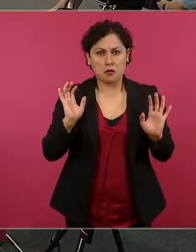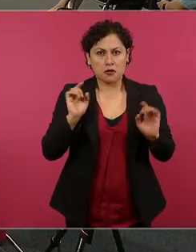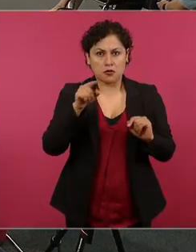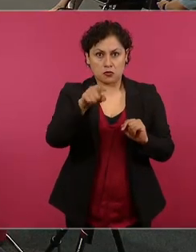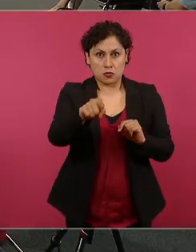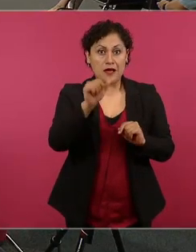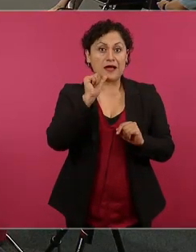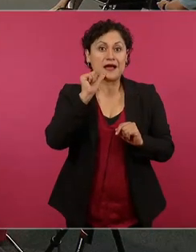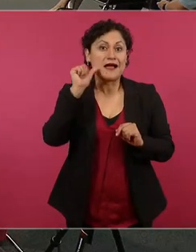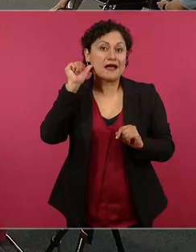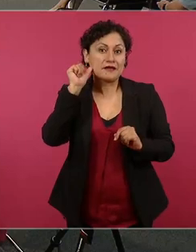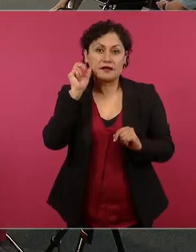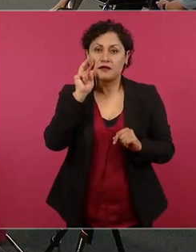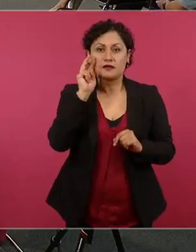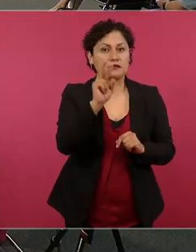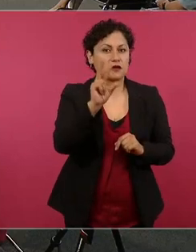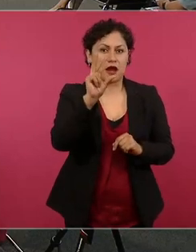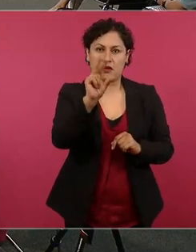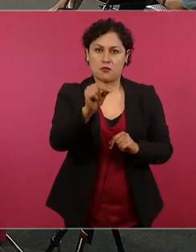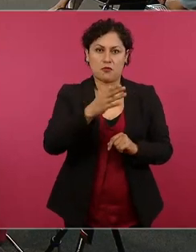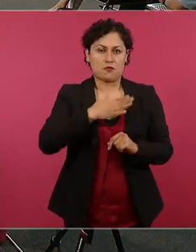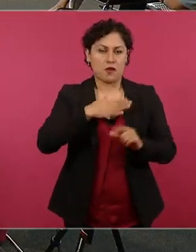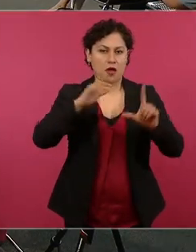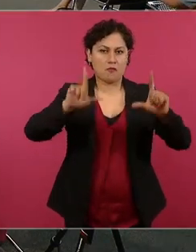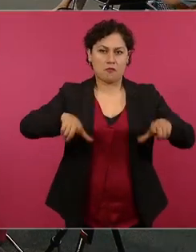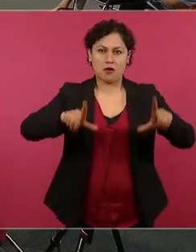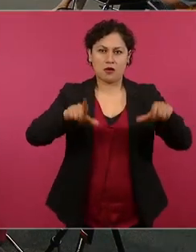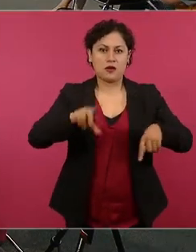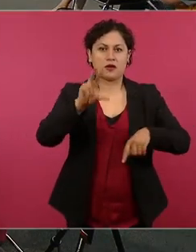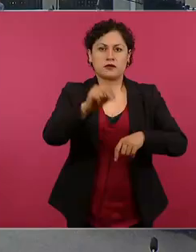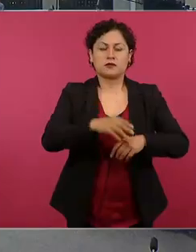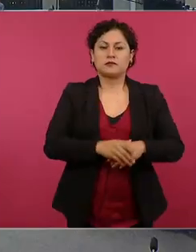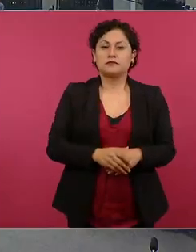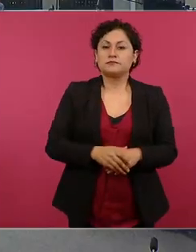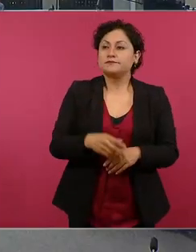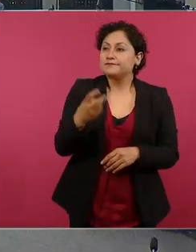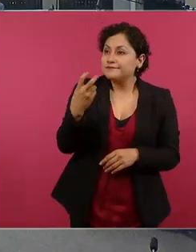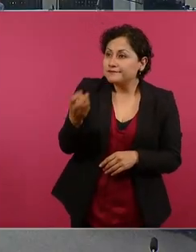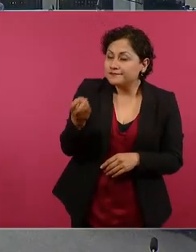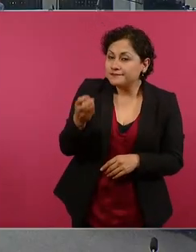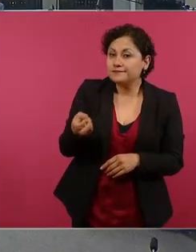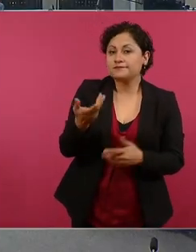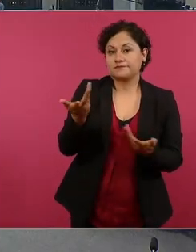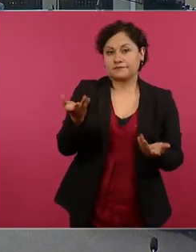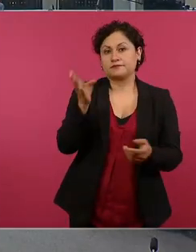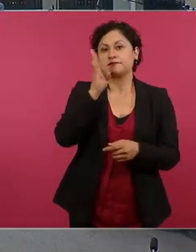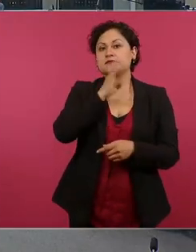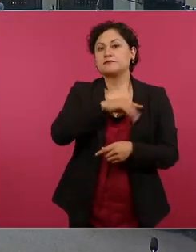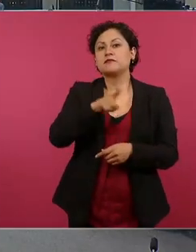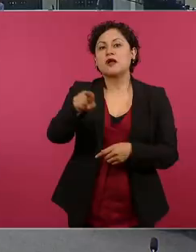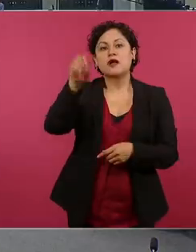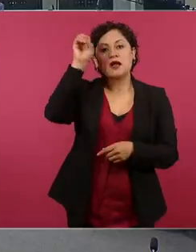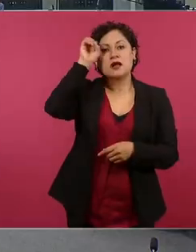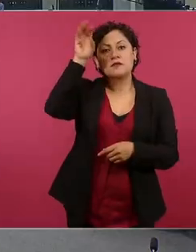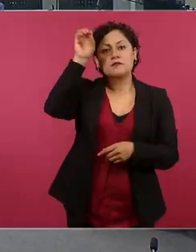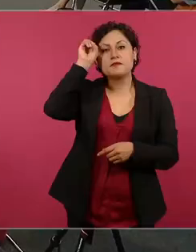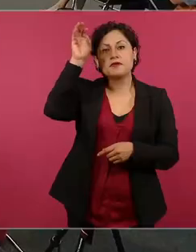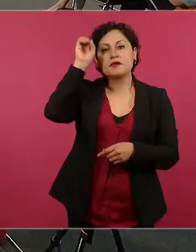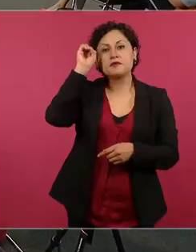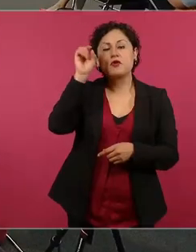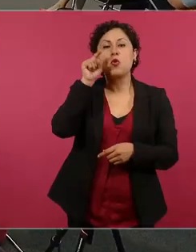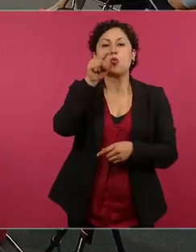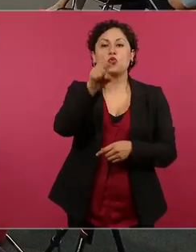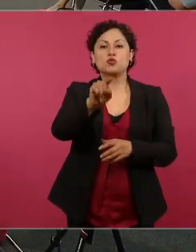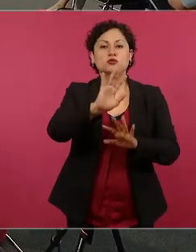ya no la pueden ver en nuestra página. Justo también se critica eso de que, pues, si ya hubo una emisión en vivo y usted habla del proceso electoral, pues